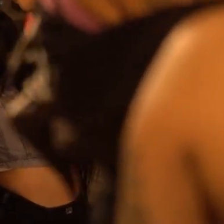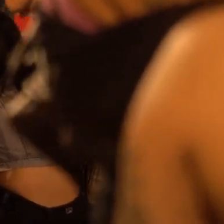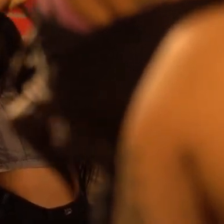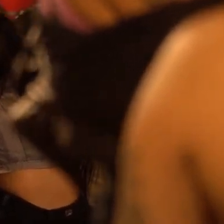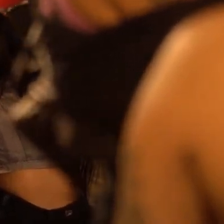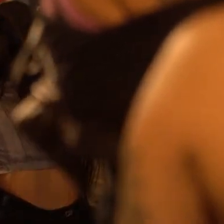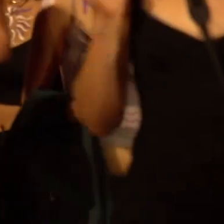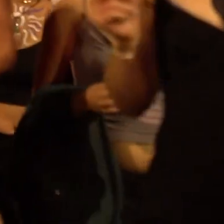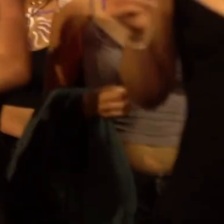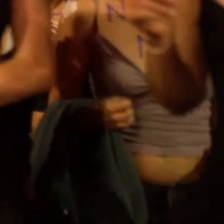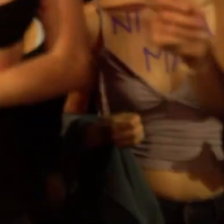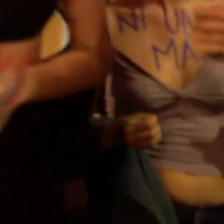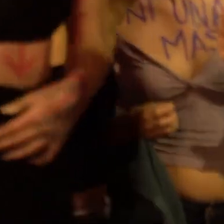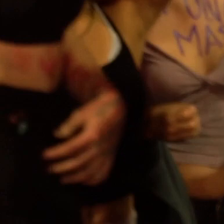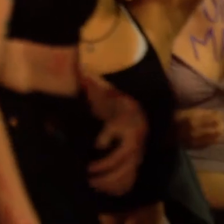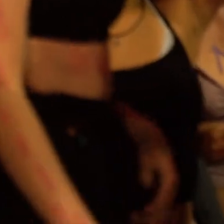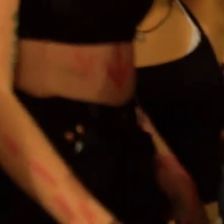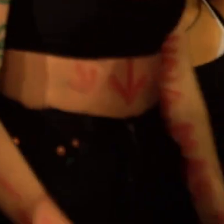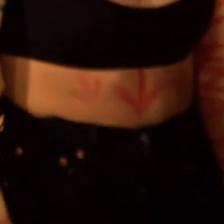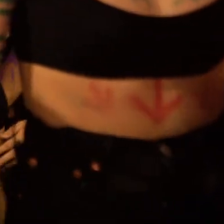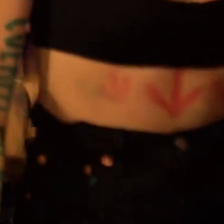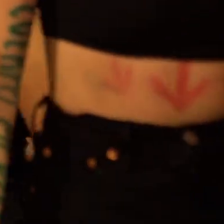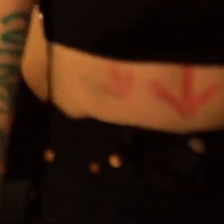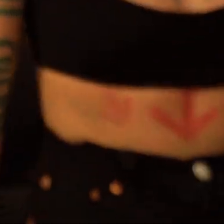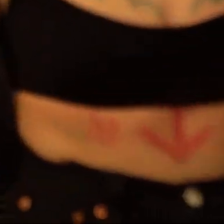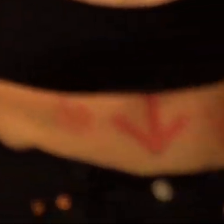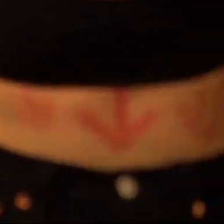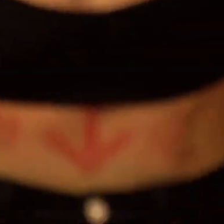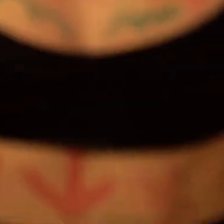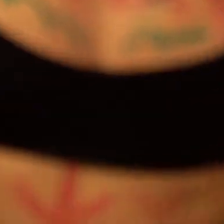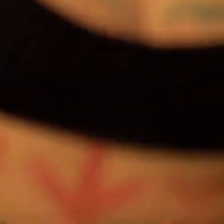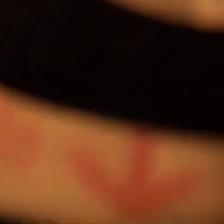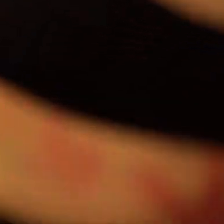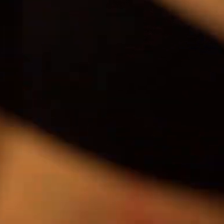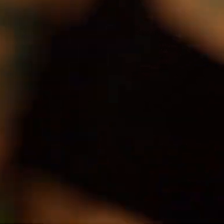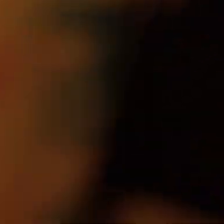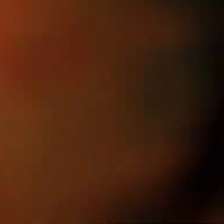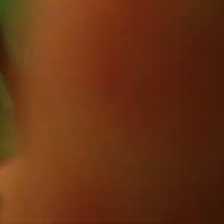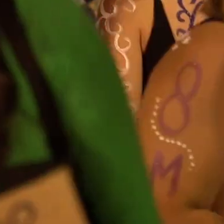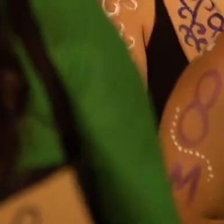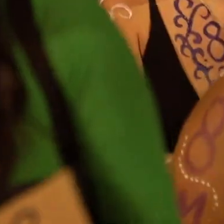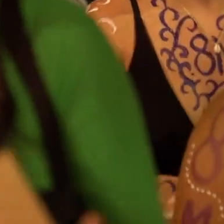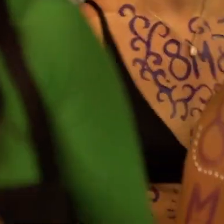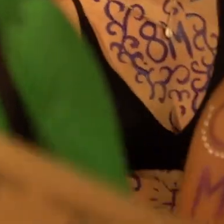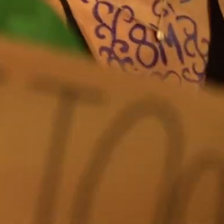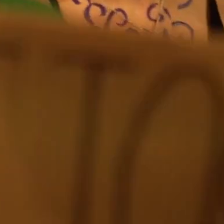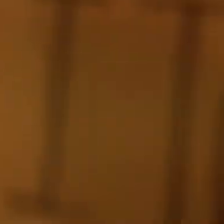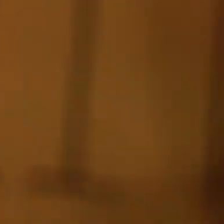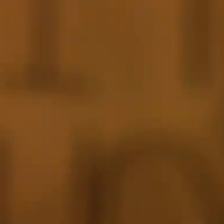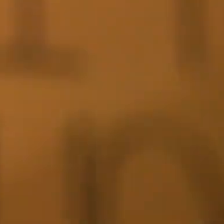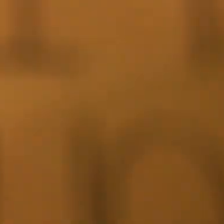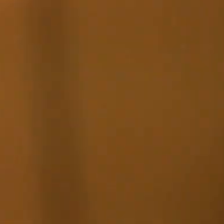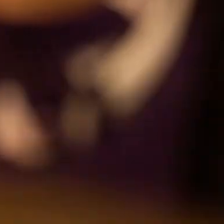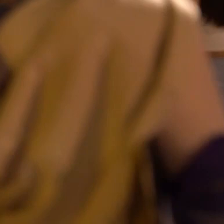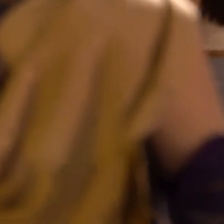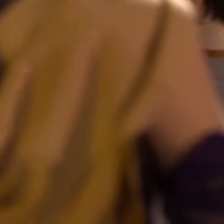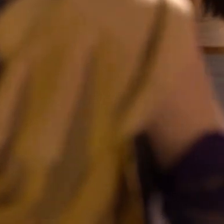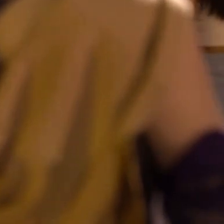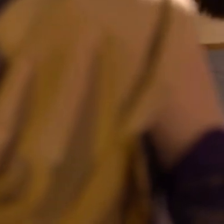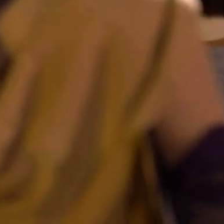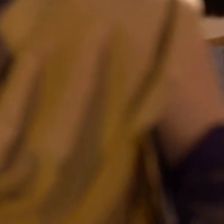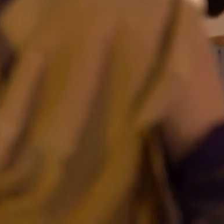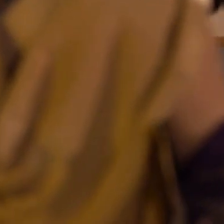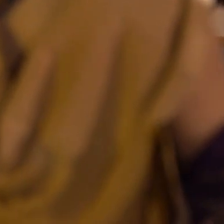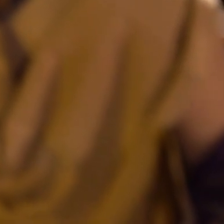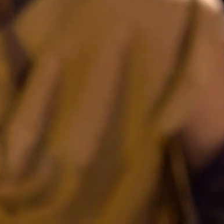aprendo de lo que soy. De La Mancha y de Pamplona, de Toledo emigró, cruzando por meses solas, la aventura me engendró. Nada cambia en mi